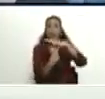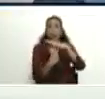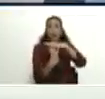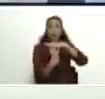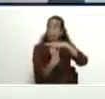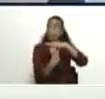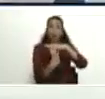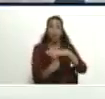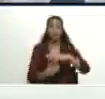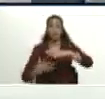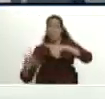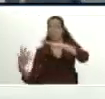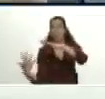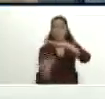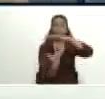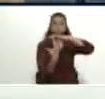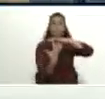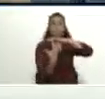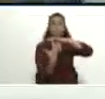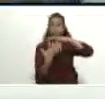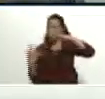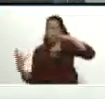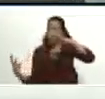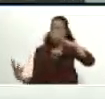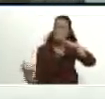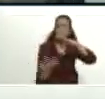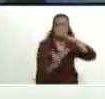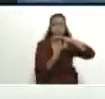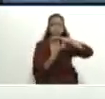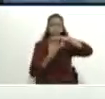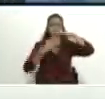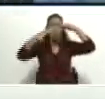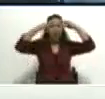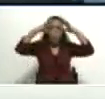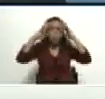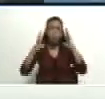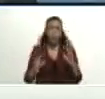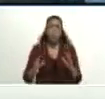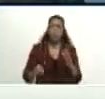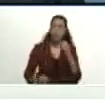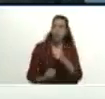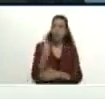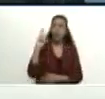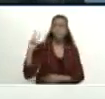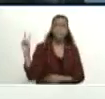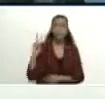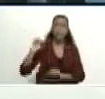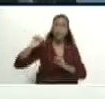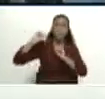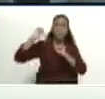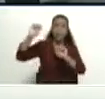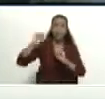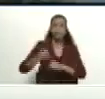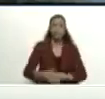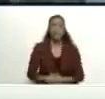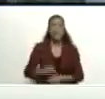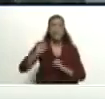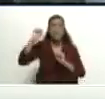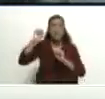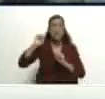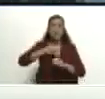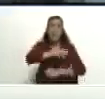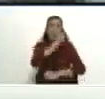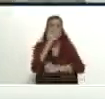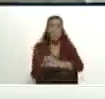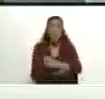hace montaña, pero todos unidos siempre haremos patria. ¡Que viva la fuerza